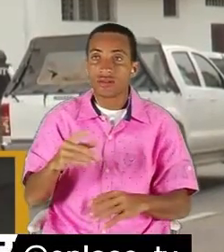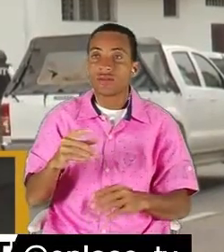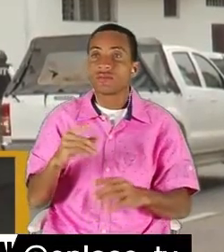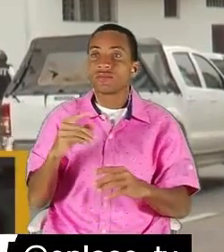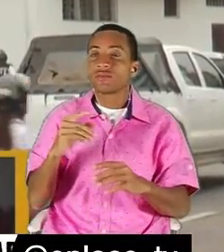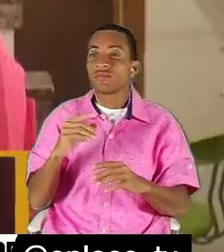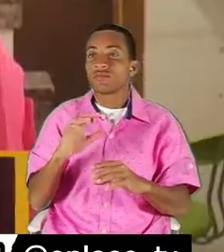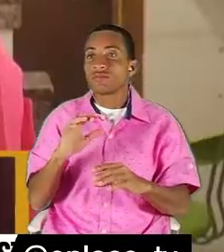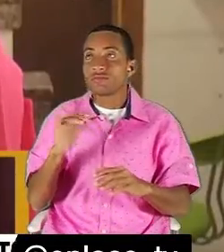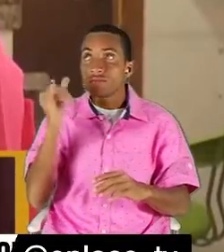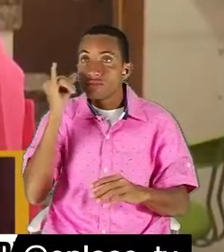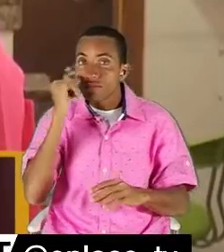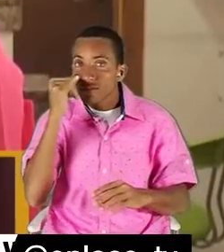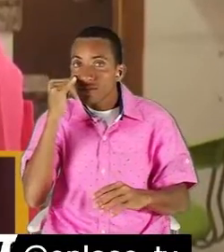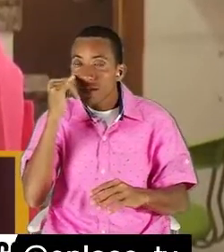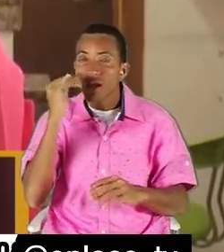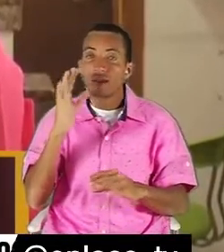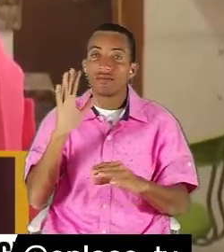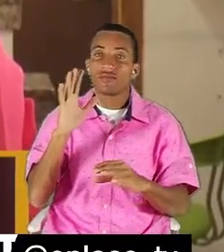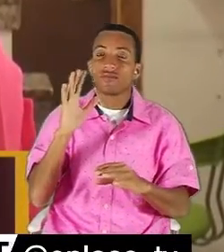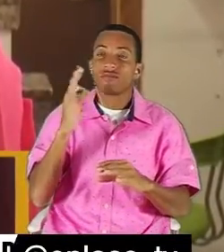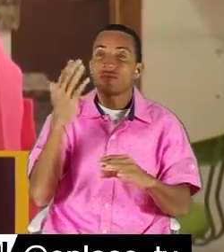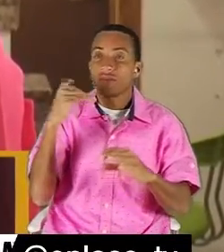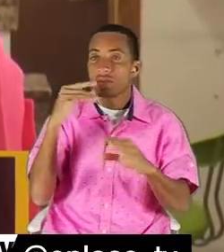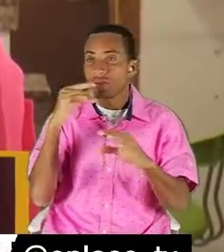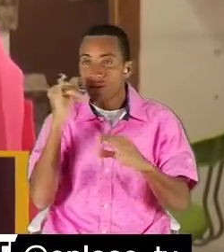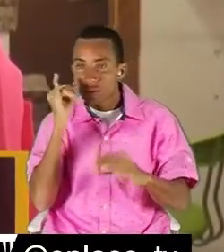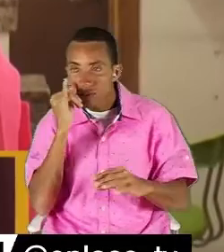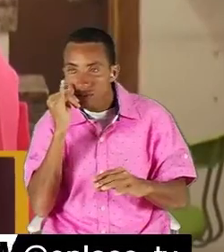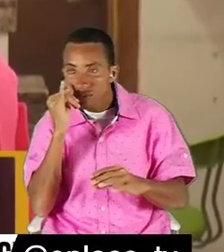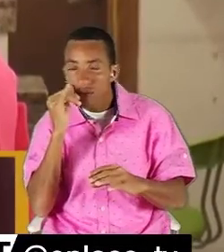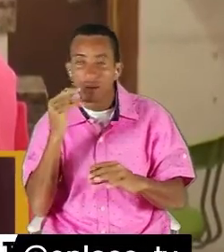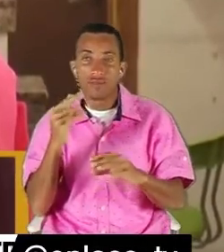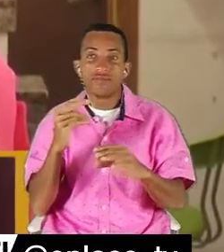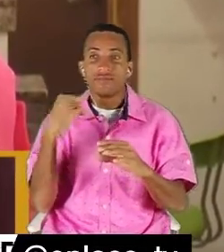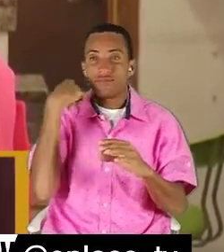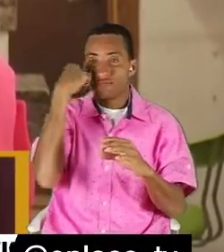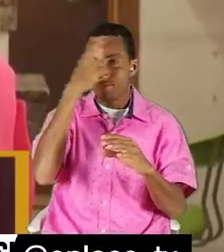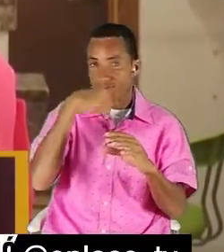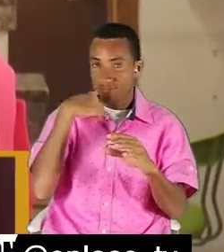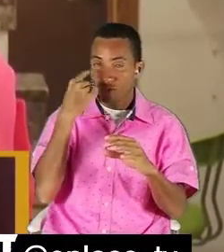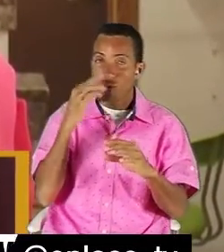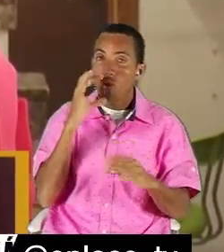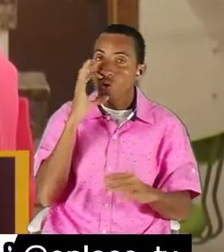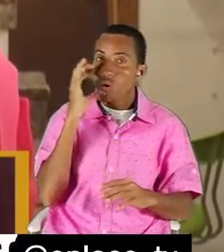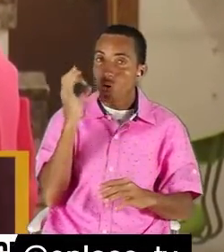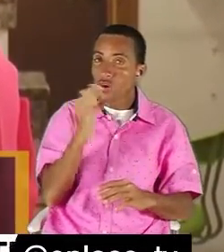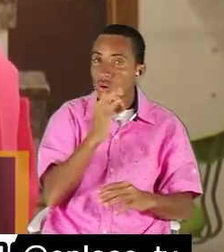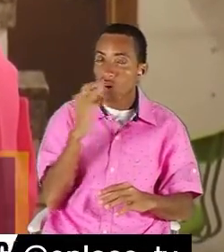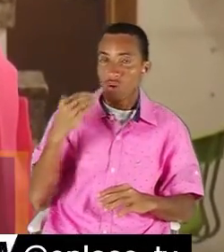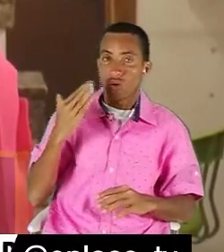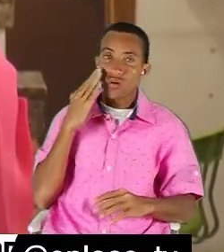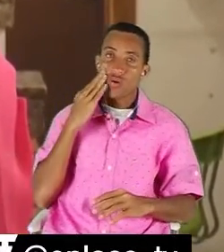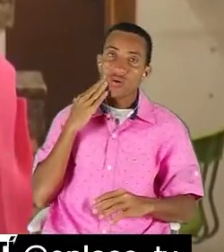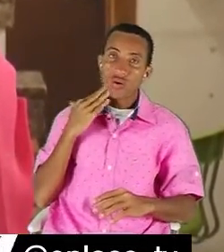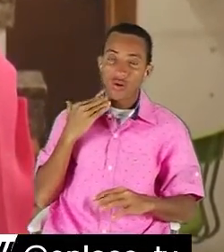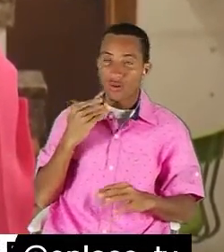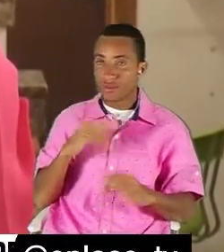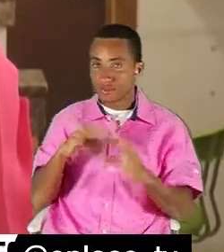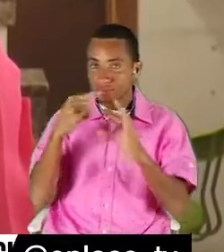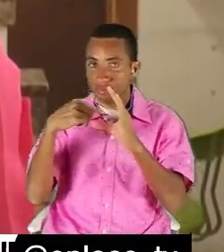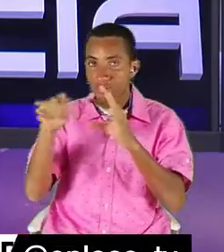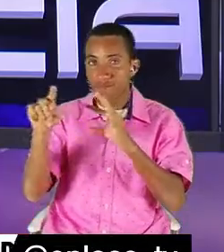acuerdo pues a las cámaras, a la información que se sacó de las cámaras, la imagen de los dos jóvenes que quedaron registrados en el